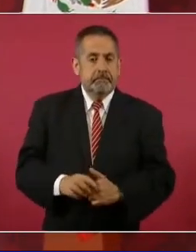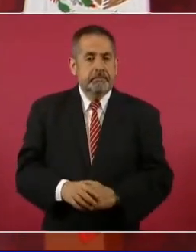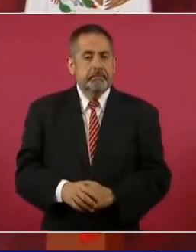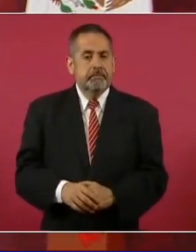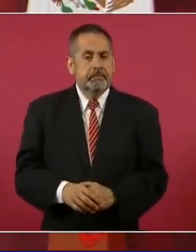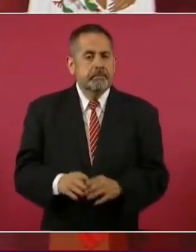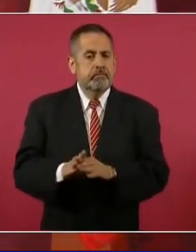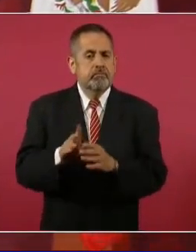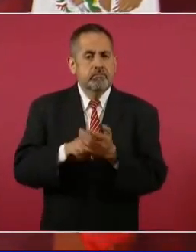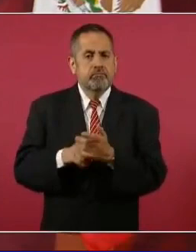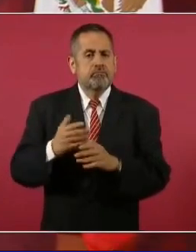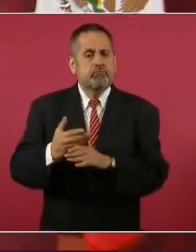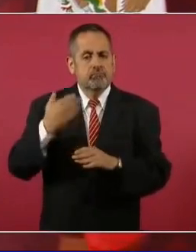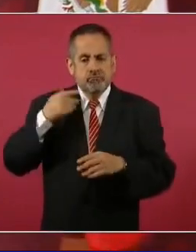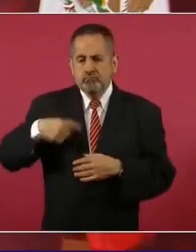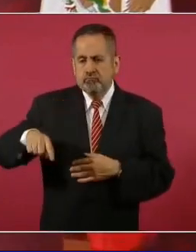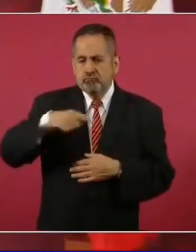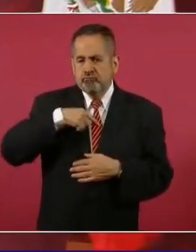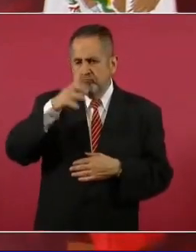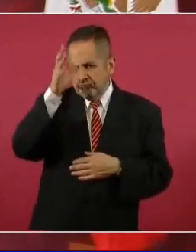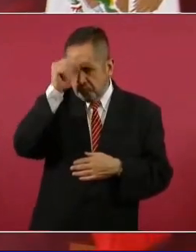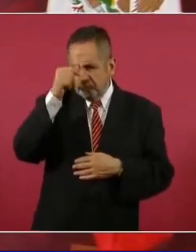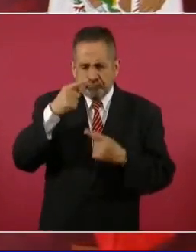Y como ya teníamos el acuerdo